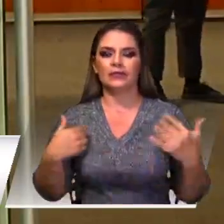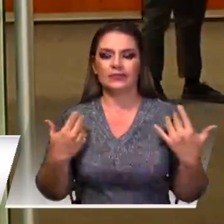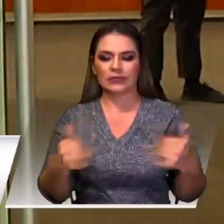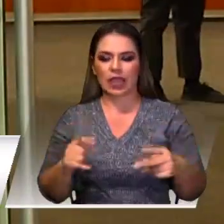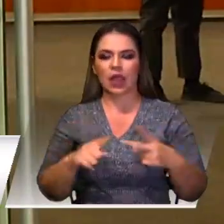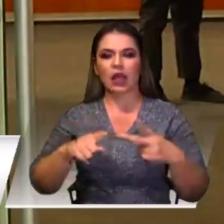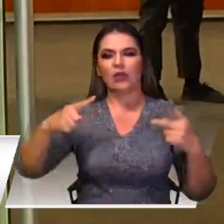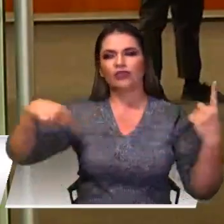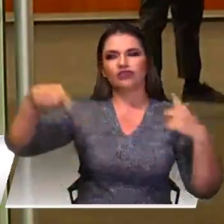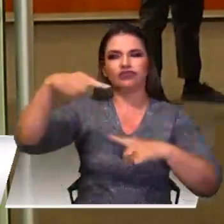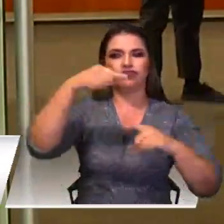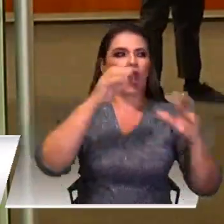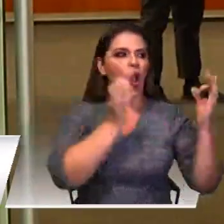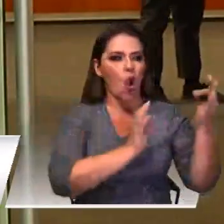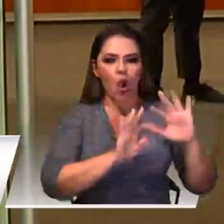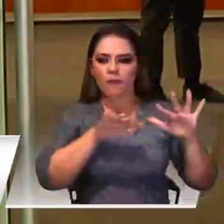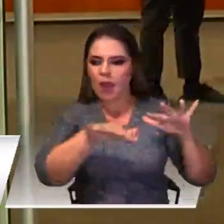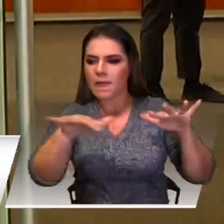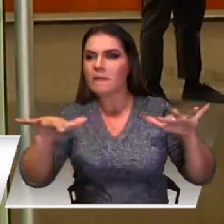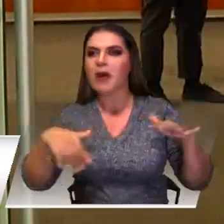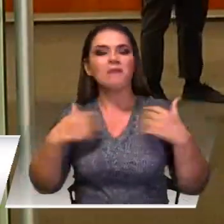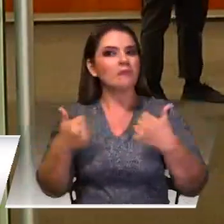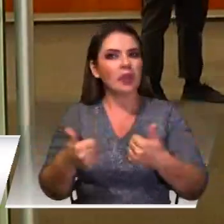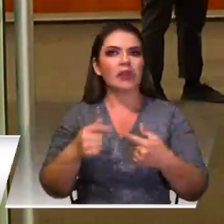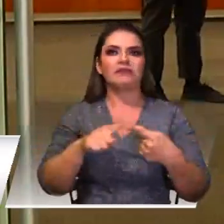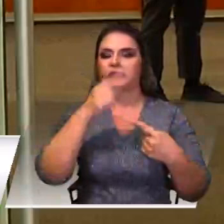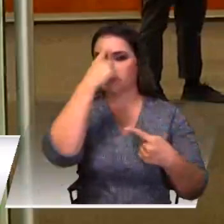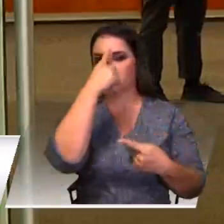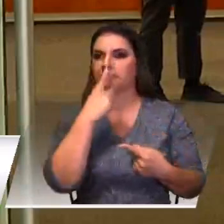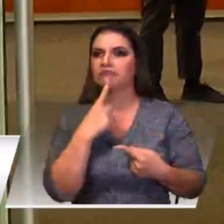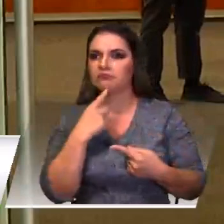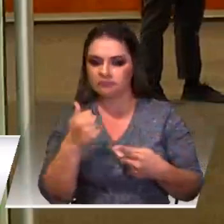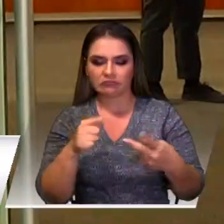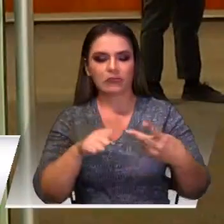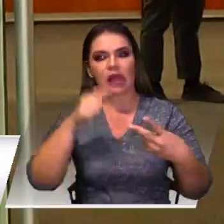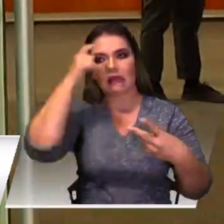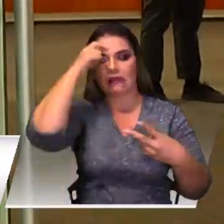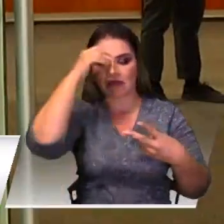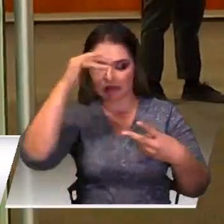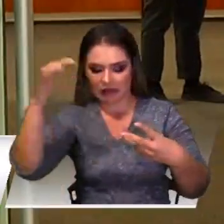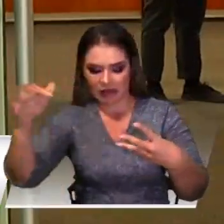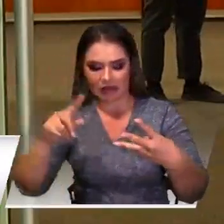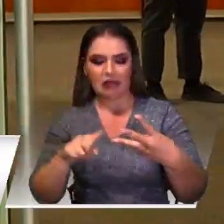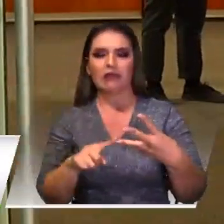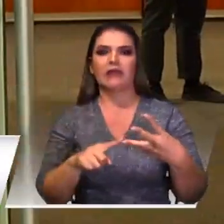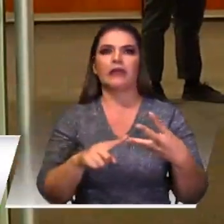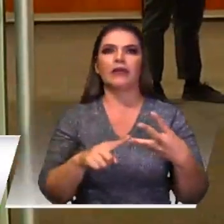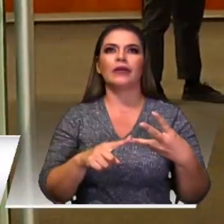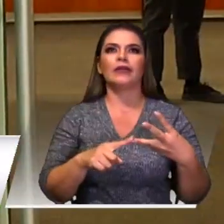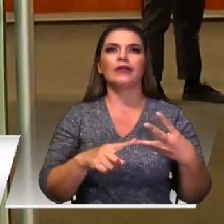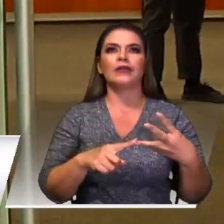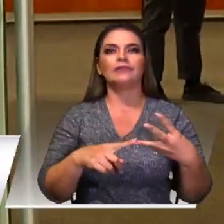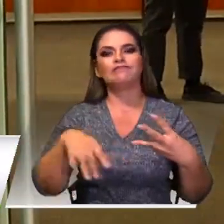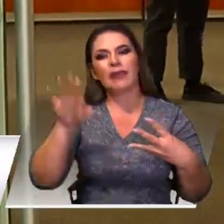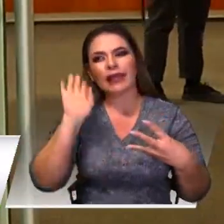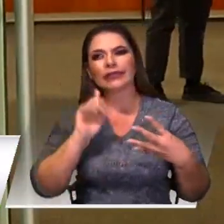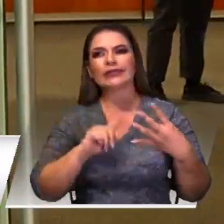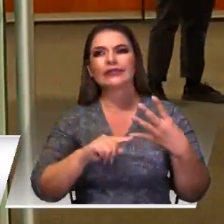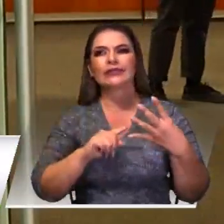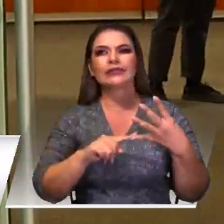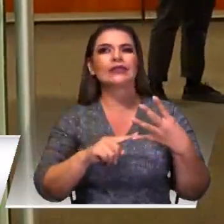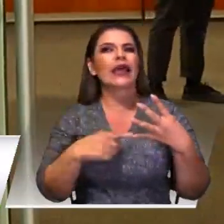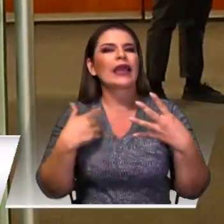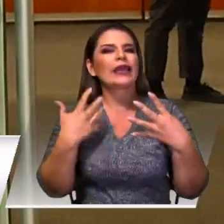del huracán y está muy bien. Santa Marta, Cartagena, pero más que todo diría yo, la gente se